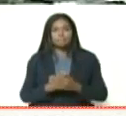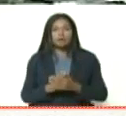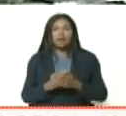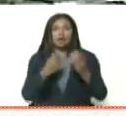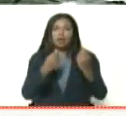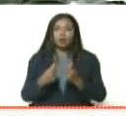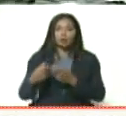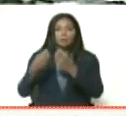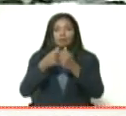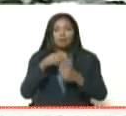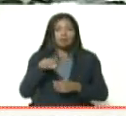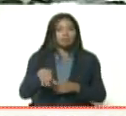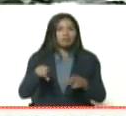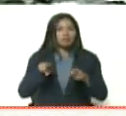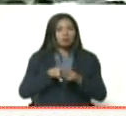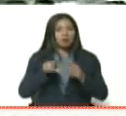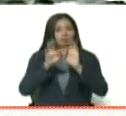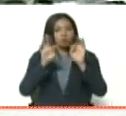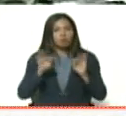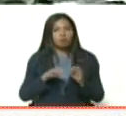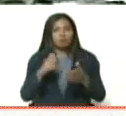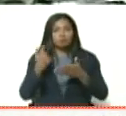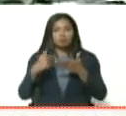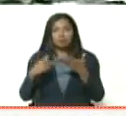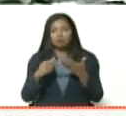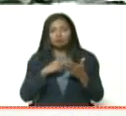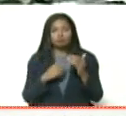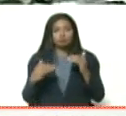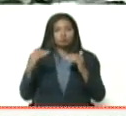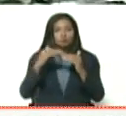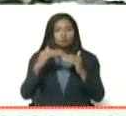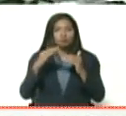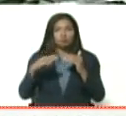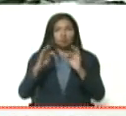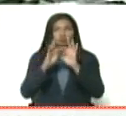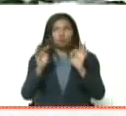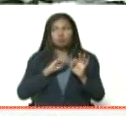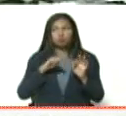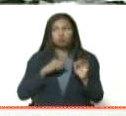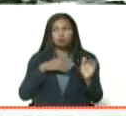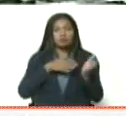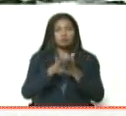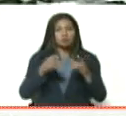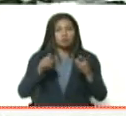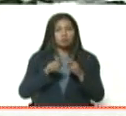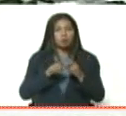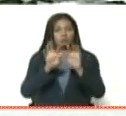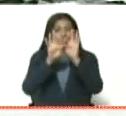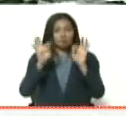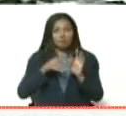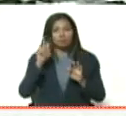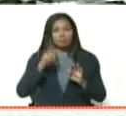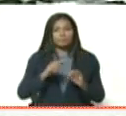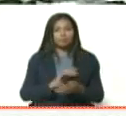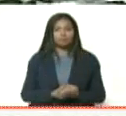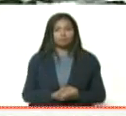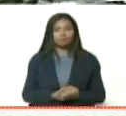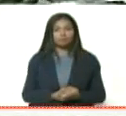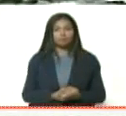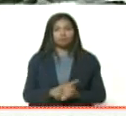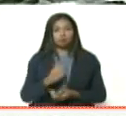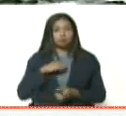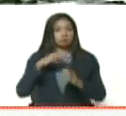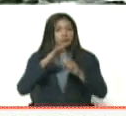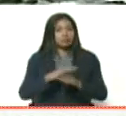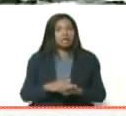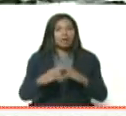esos estados. Así que bueno, sobre esta estrategia estamos montados, mi comandante jefe, y garantizamos plenamente que vamos a vencer el bloqueo y